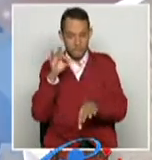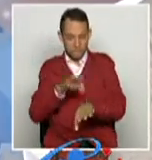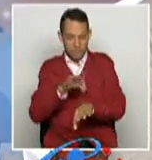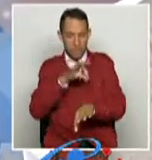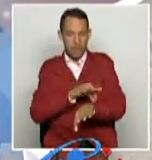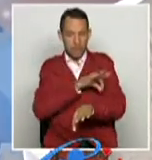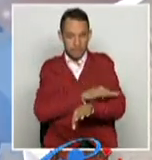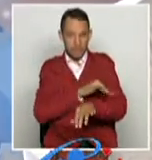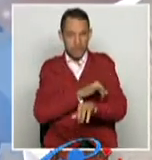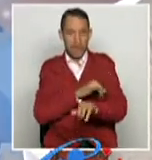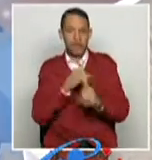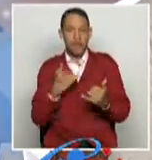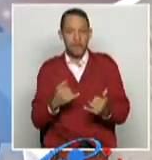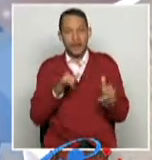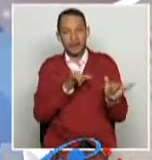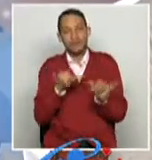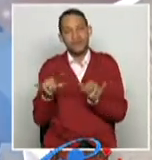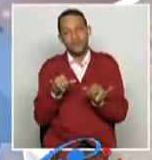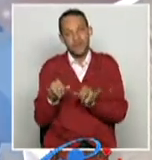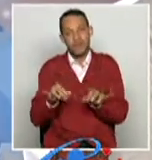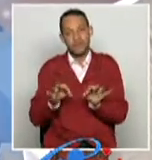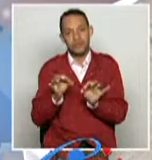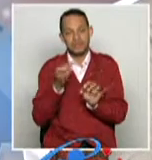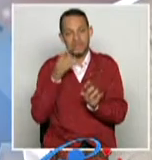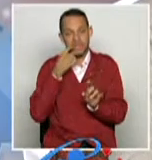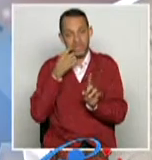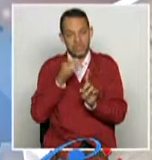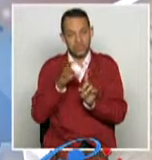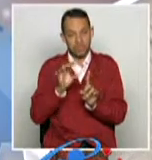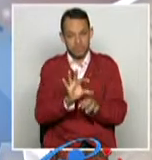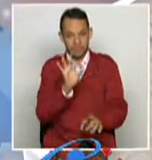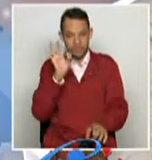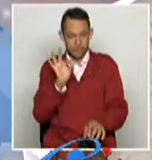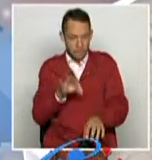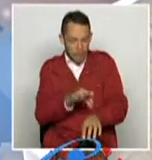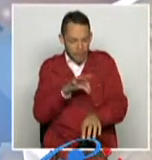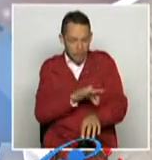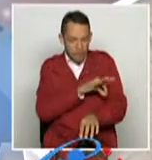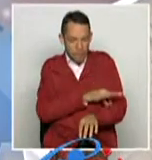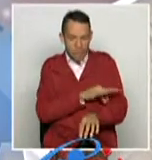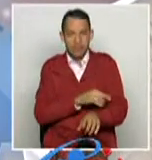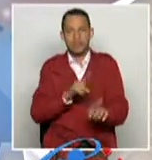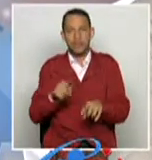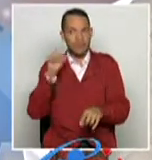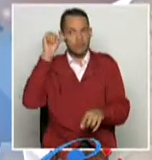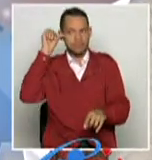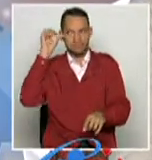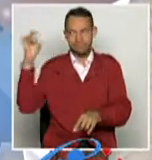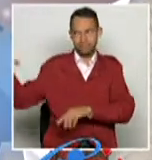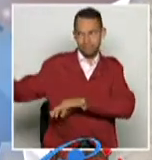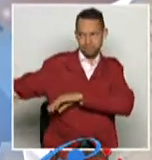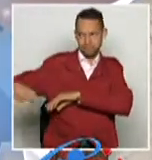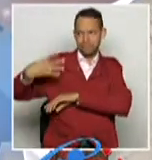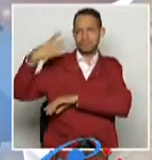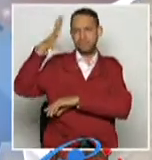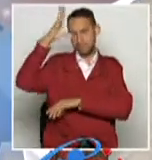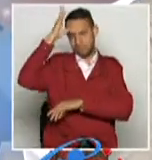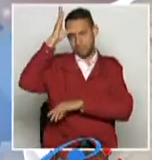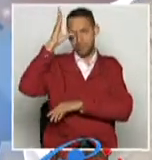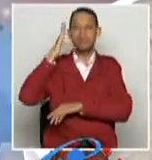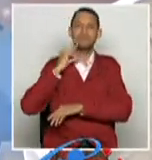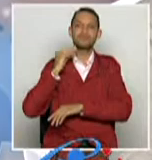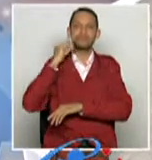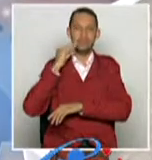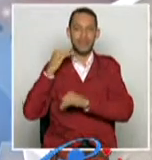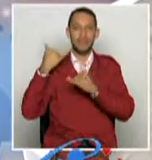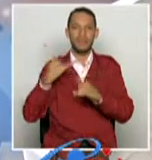energía, ya hablaban de neurología. Y hay otra cosa, hemos oído hablar de las